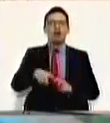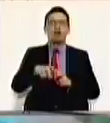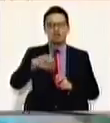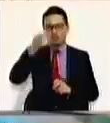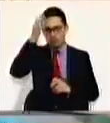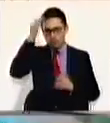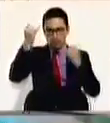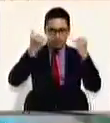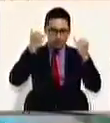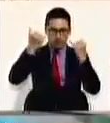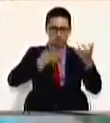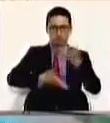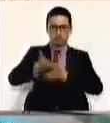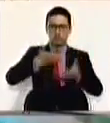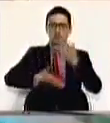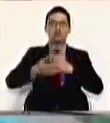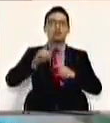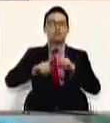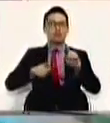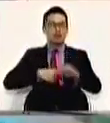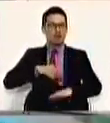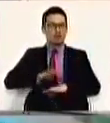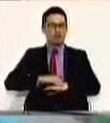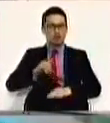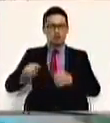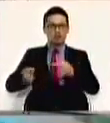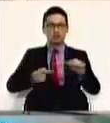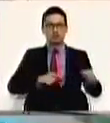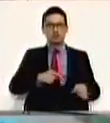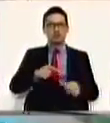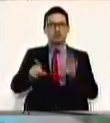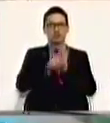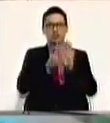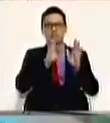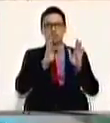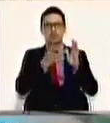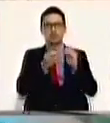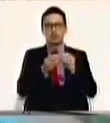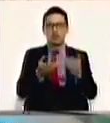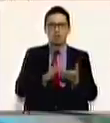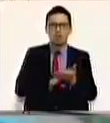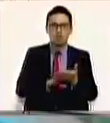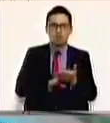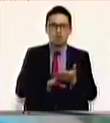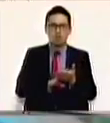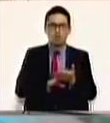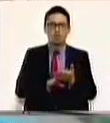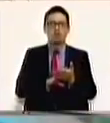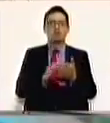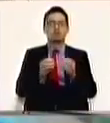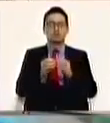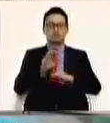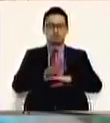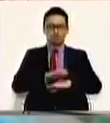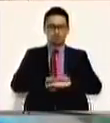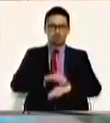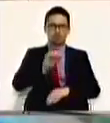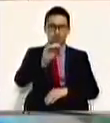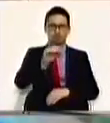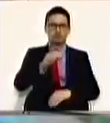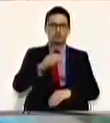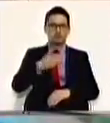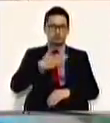algunas ideas que compartir, pero comparto que aquí lo que estamos discutiendo es la ilegalidad y el modo como se va a resolver. Y me temo que en nombre